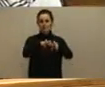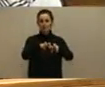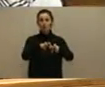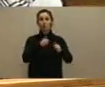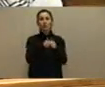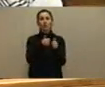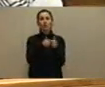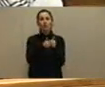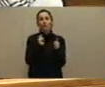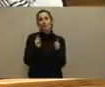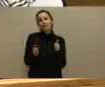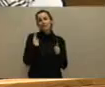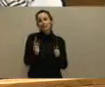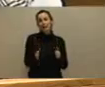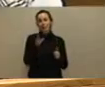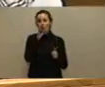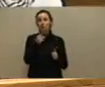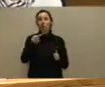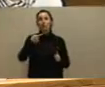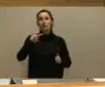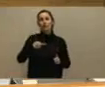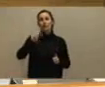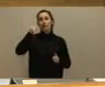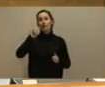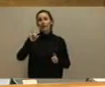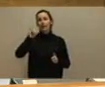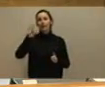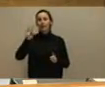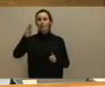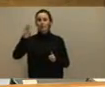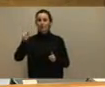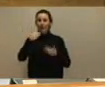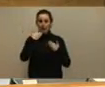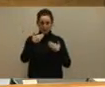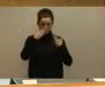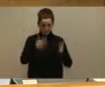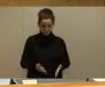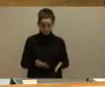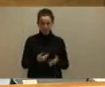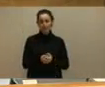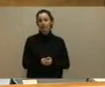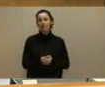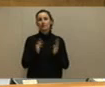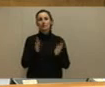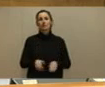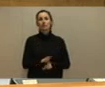la Fiscalía en relación a la empresa pública Hitpan? Gracias, señoría. Señor consejero, tiene la